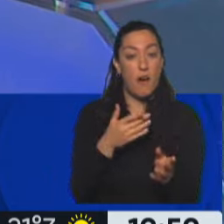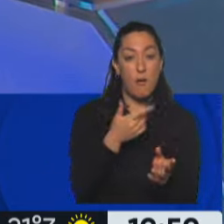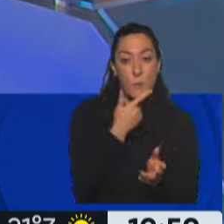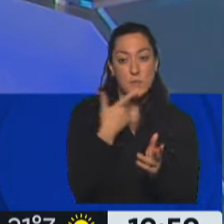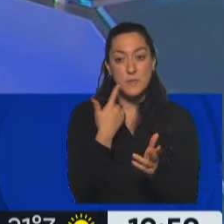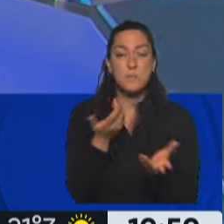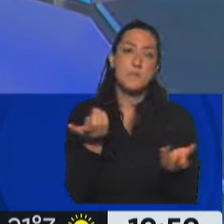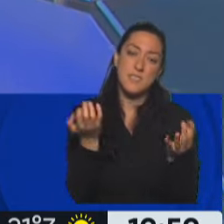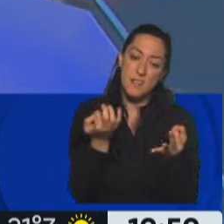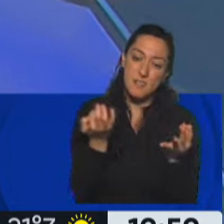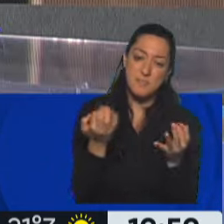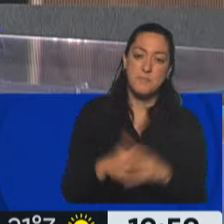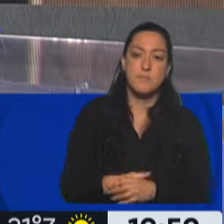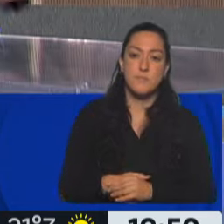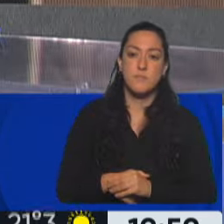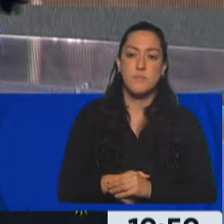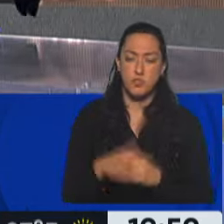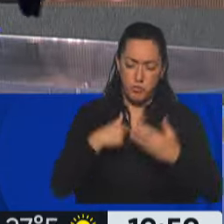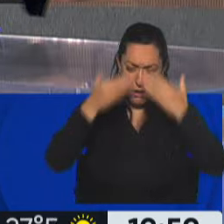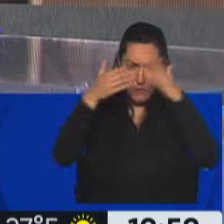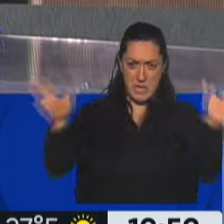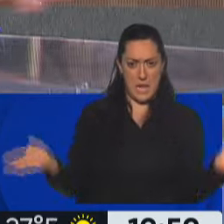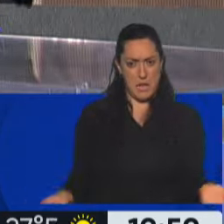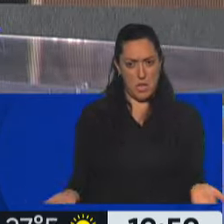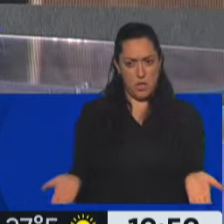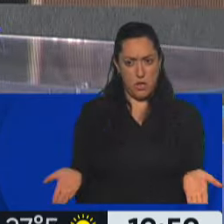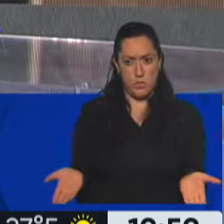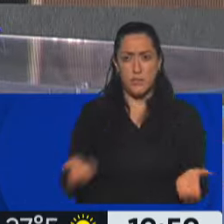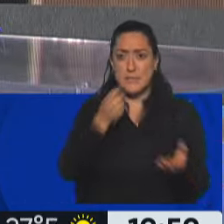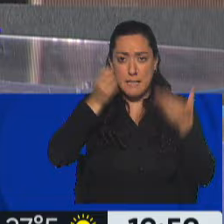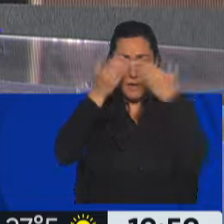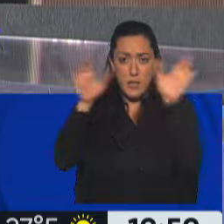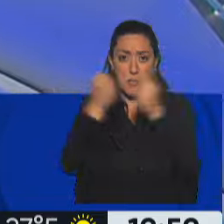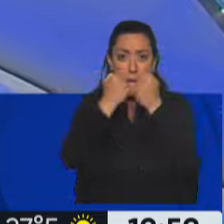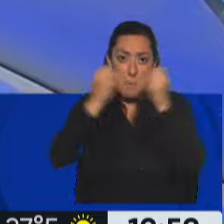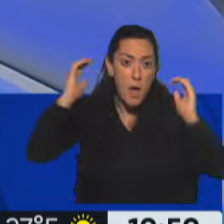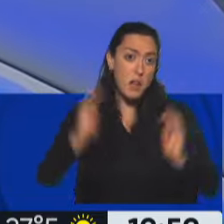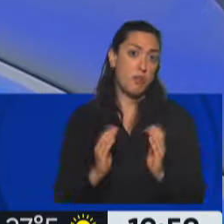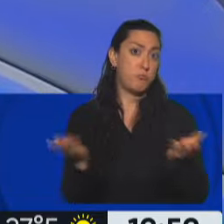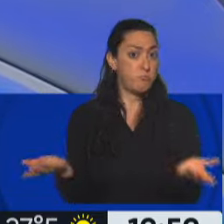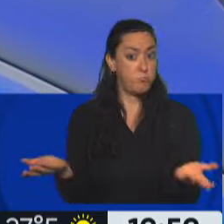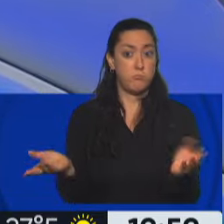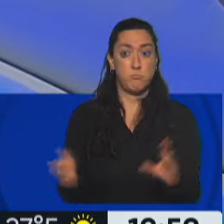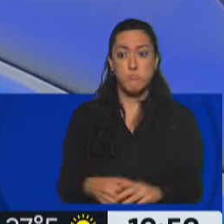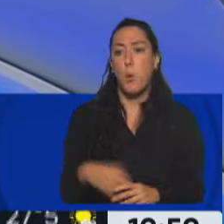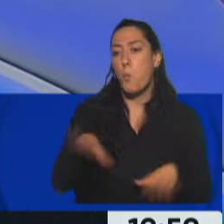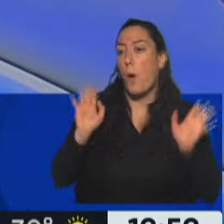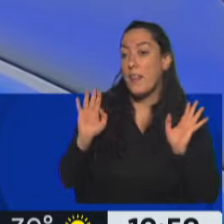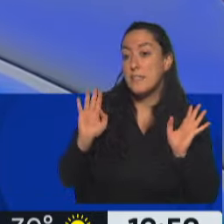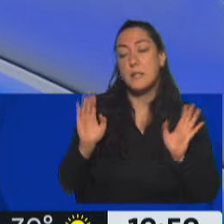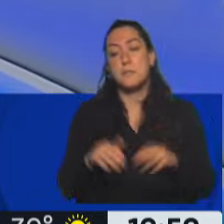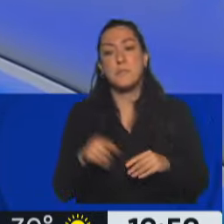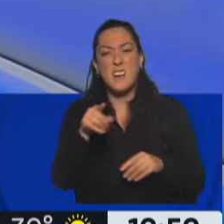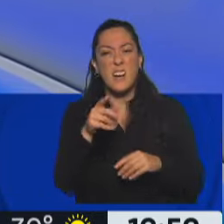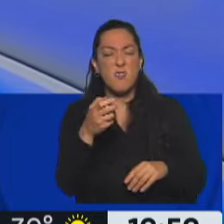Es la primavera, está bien, sí, tiene bien. Más abierto, quizás si fuera más abierto no se pelearían tanto. Eso puede no, ser. No, bueno, pero lo que pasa es que acá hay un cierto